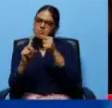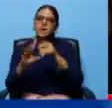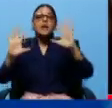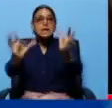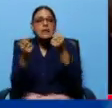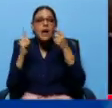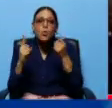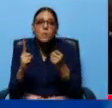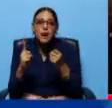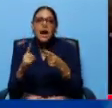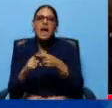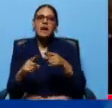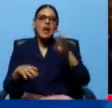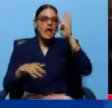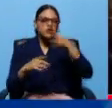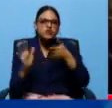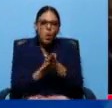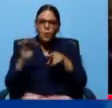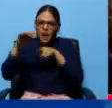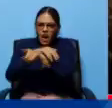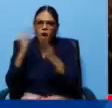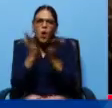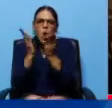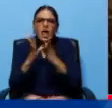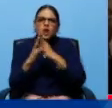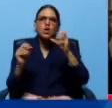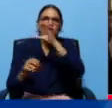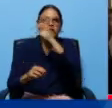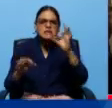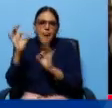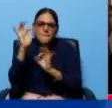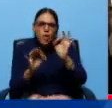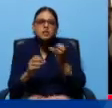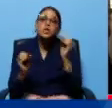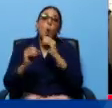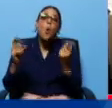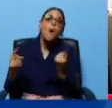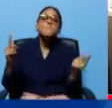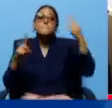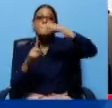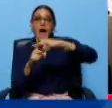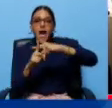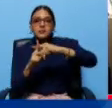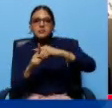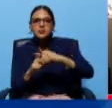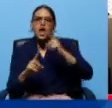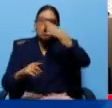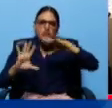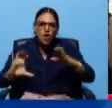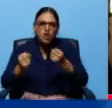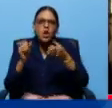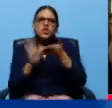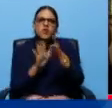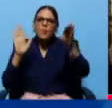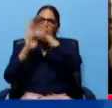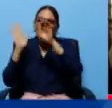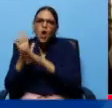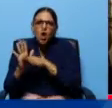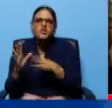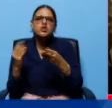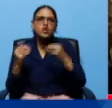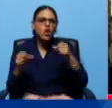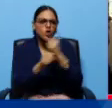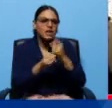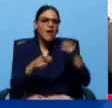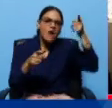recuperar la matrícula al 100% o más, recuperar las condiciones de trabajo de los